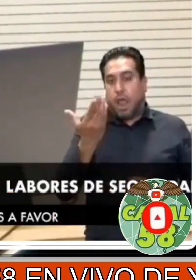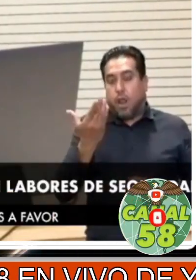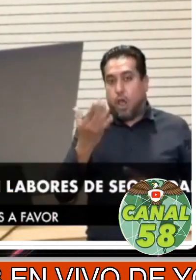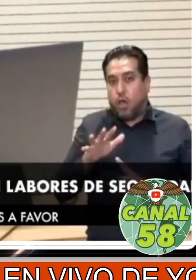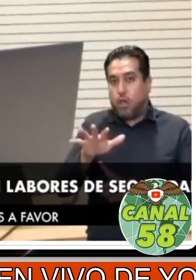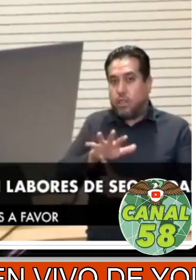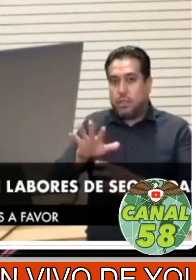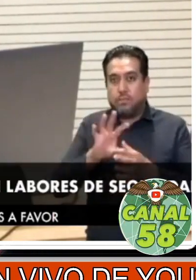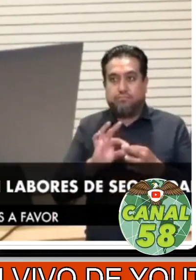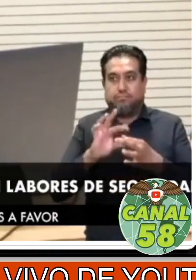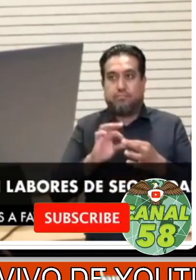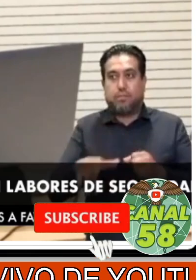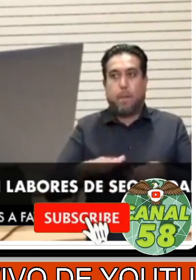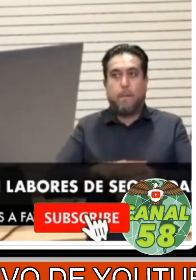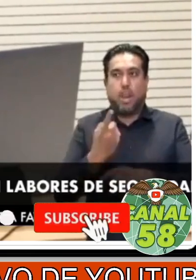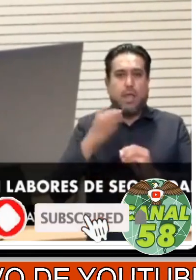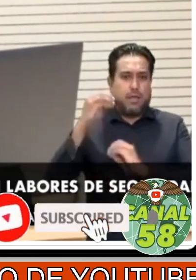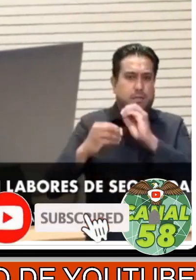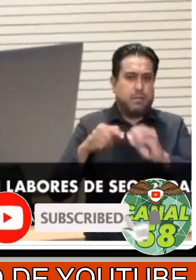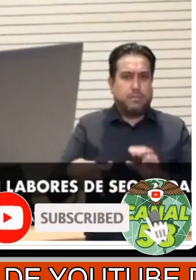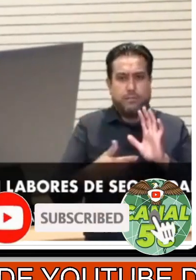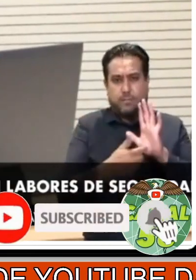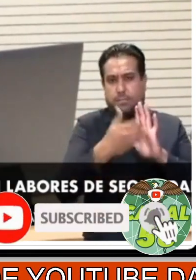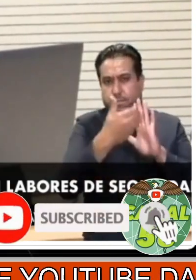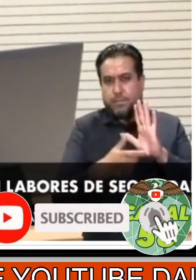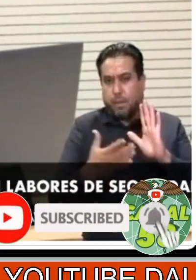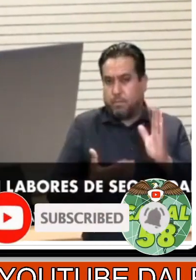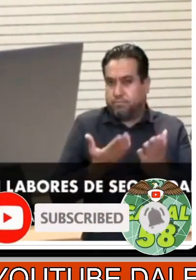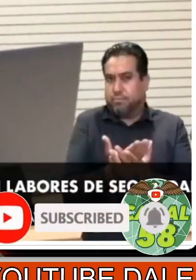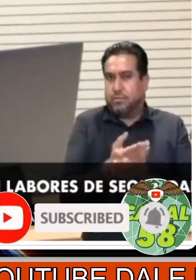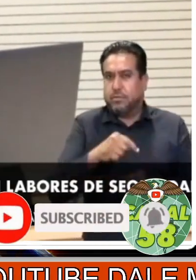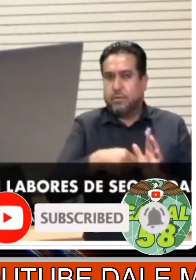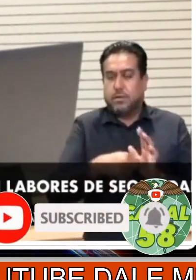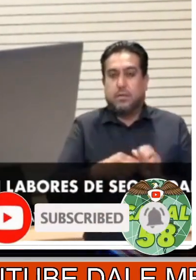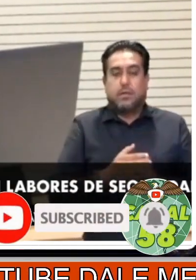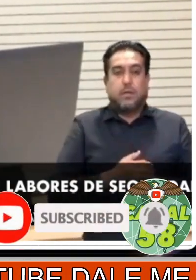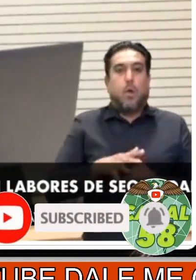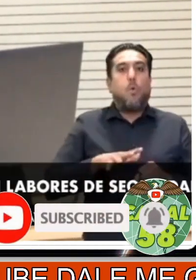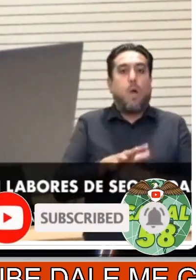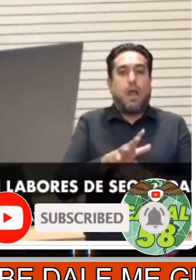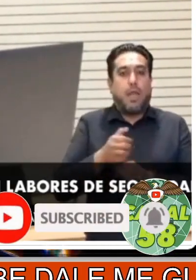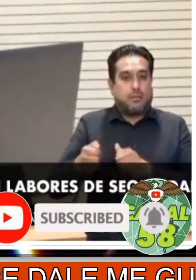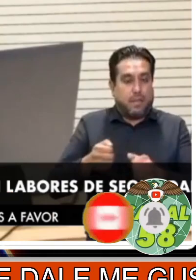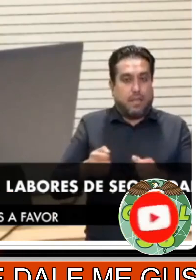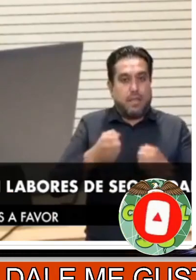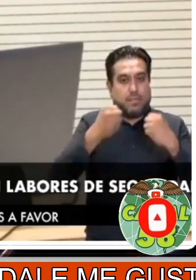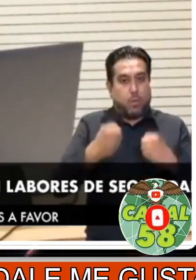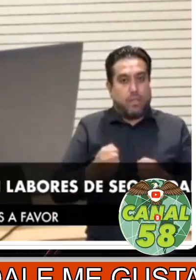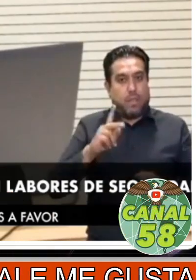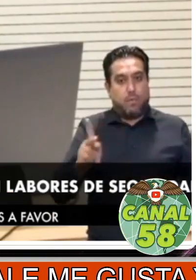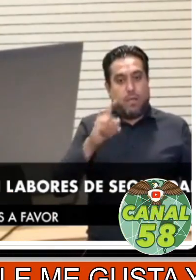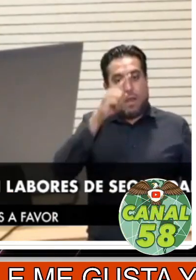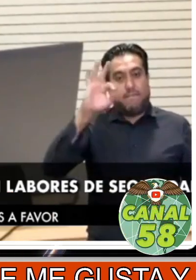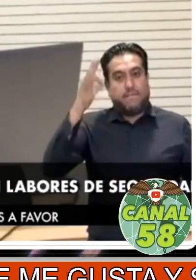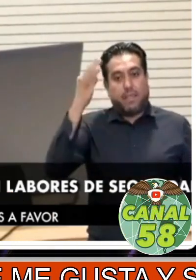presente discusión del dictamen, el componente central de la estrategia de seguridad pública de la Federación